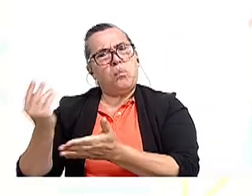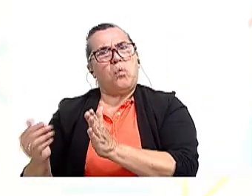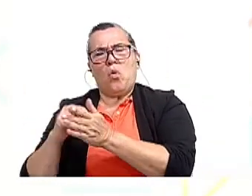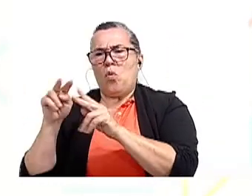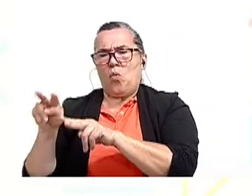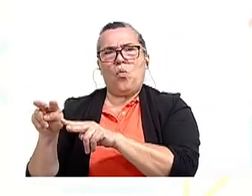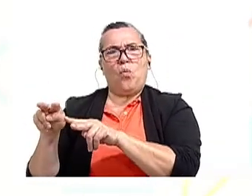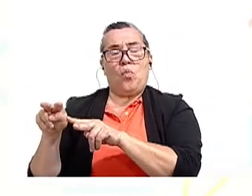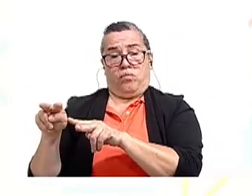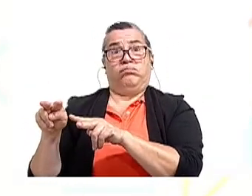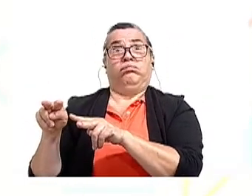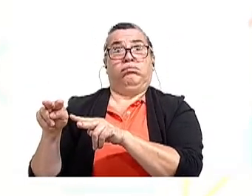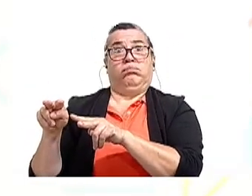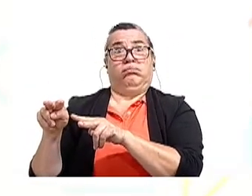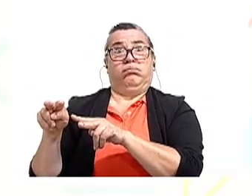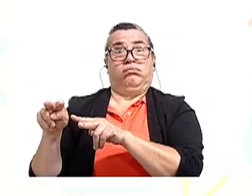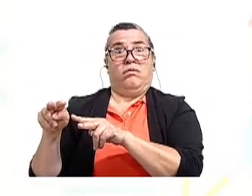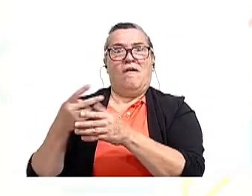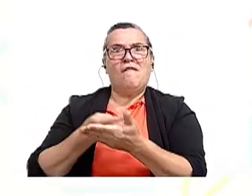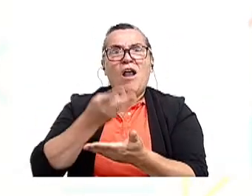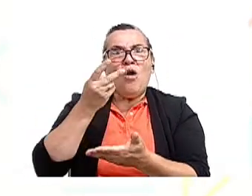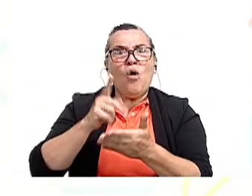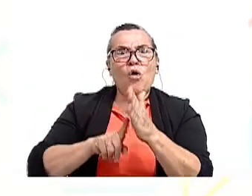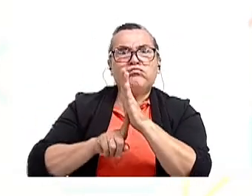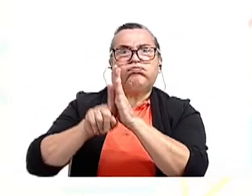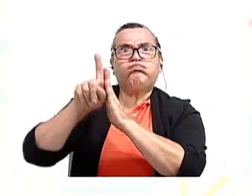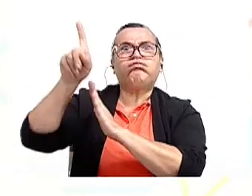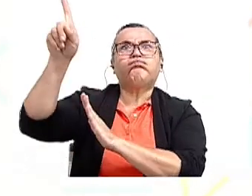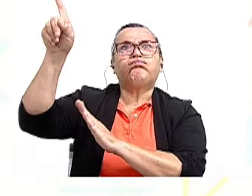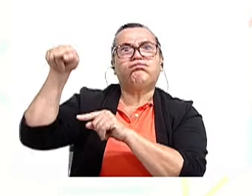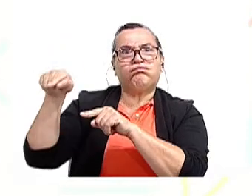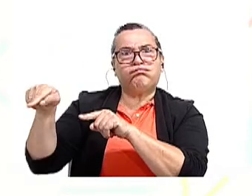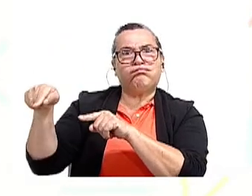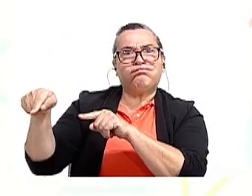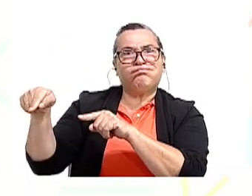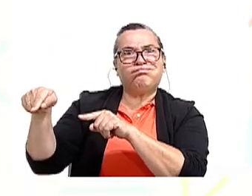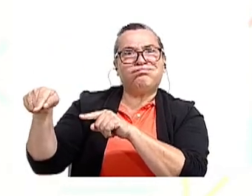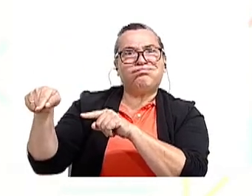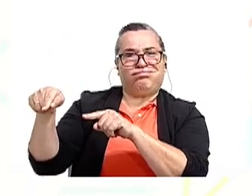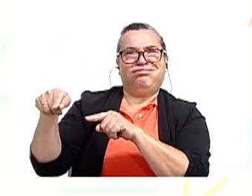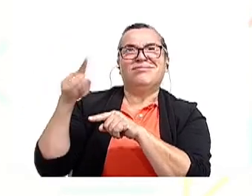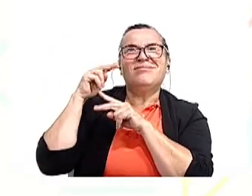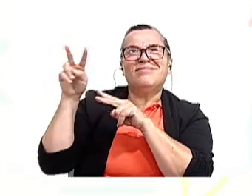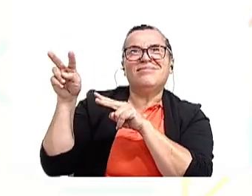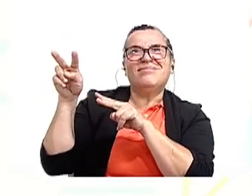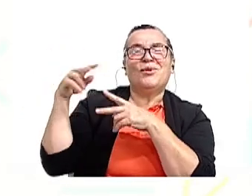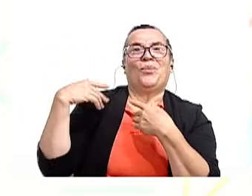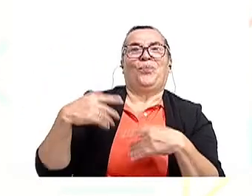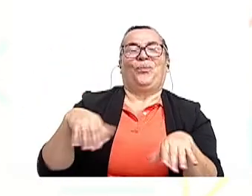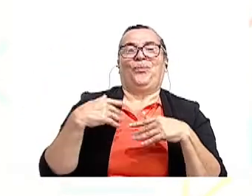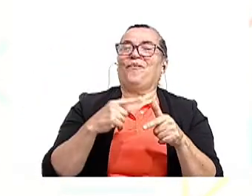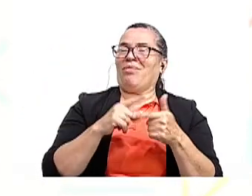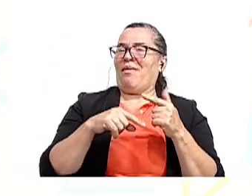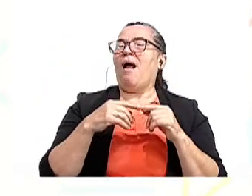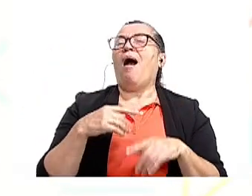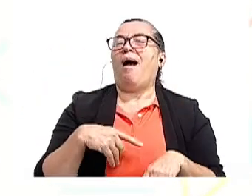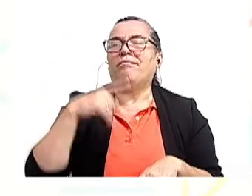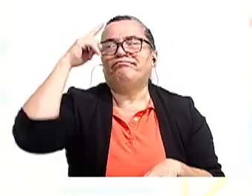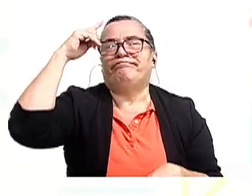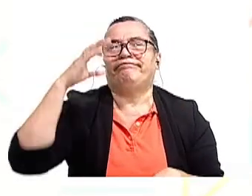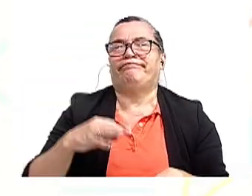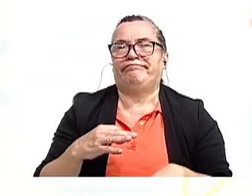nuevamente, ¿vieron que el valor de la casa incrementó? ¿Lo ven? Vamos a suponer entonces que